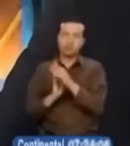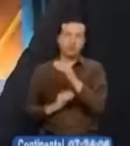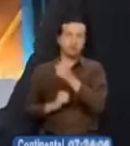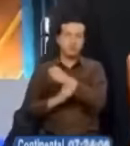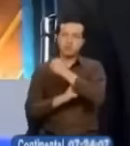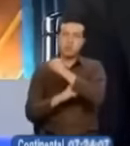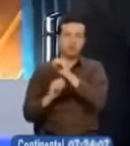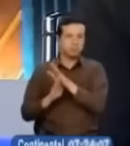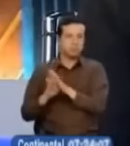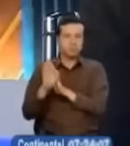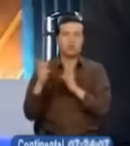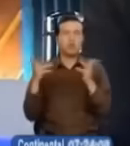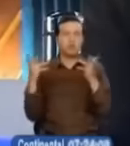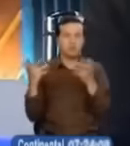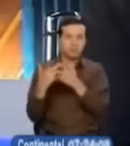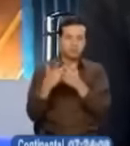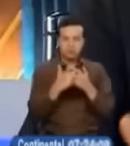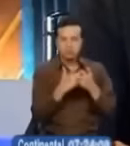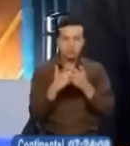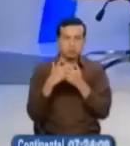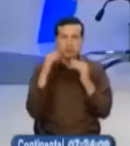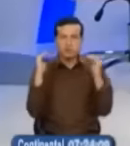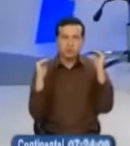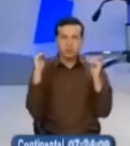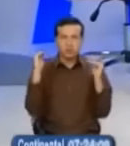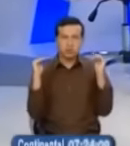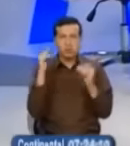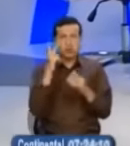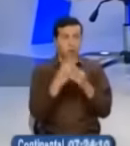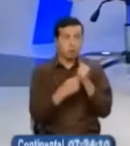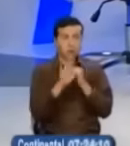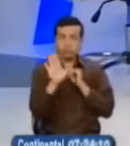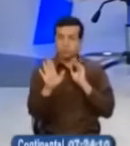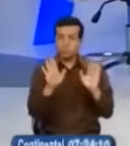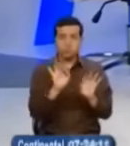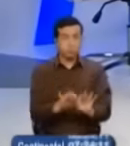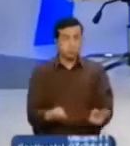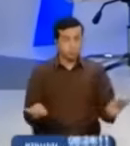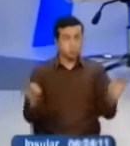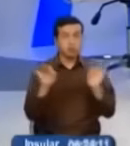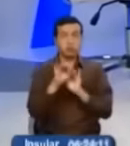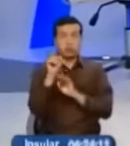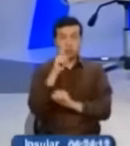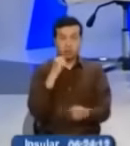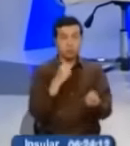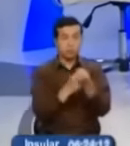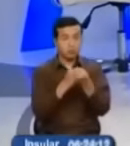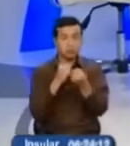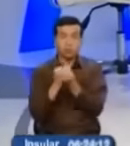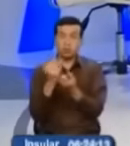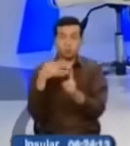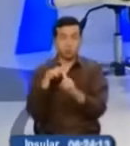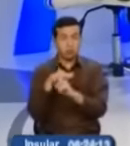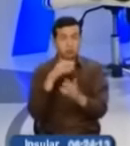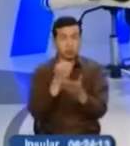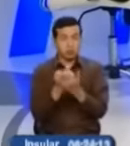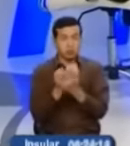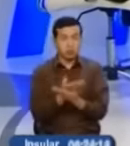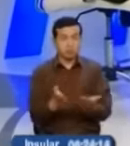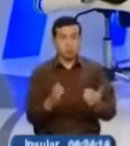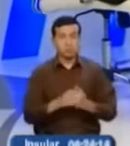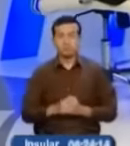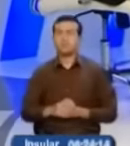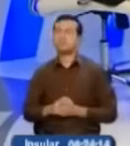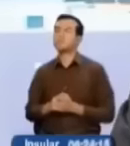sentido. ¿Cómo articular y cómo equilibrar a ambos? Porque ambos son importantes. A ambos tenemos que llegar con inclusión económica. Yo